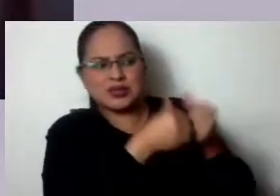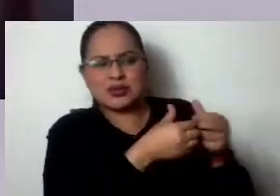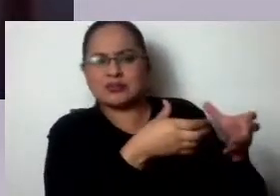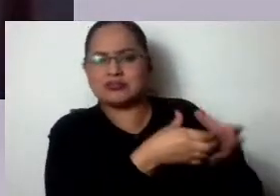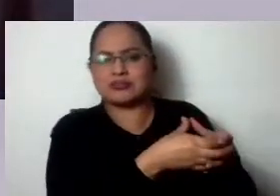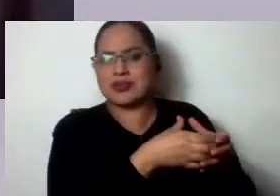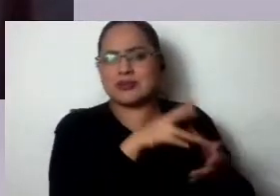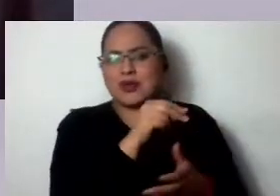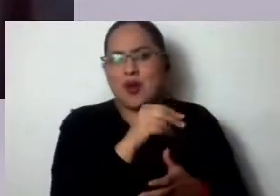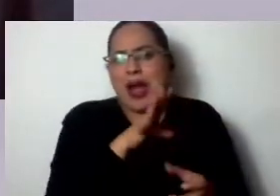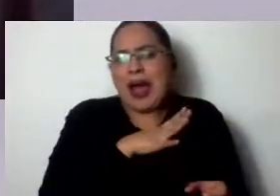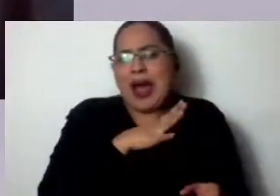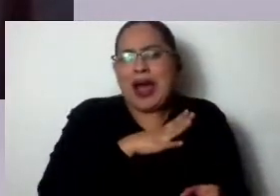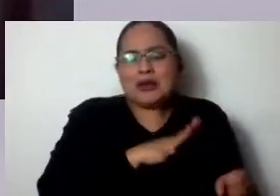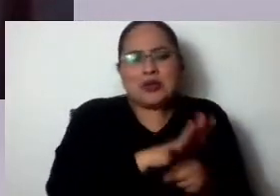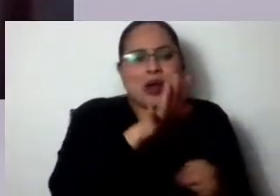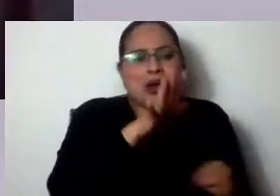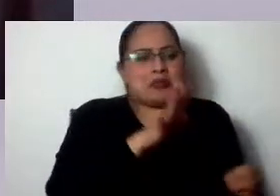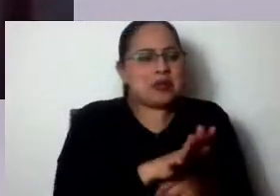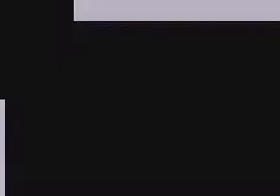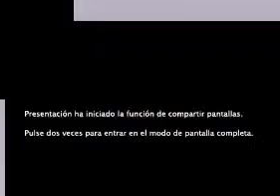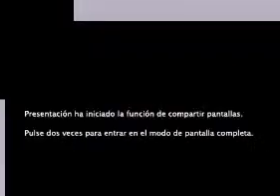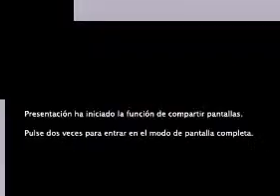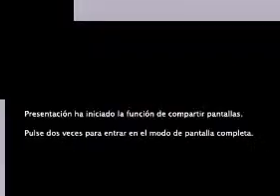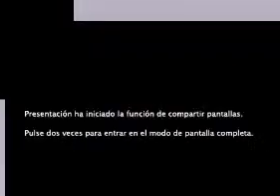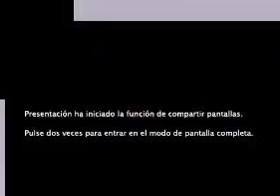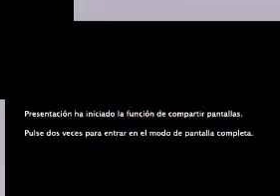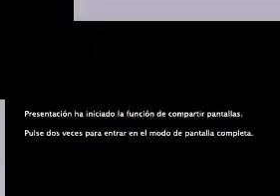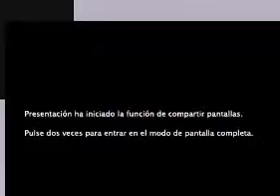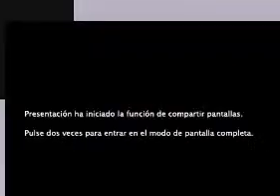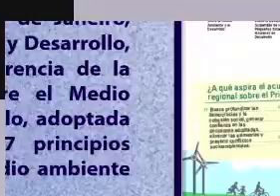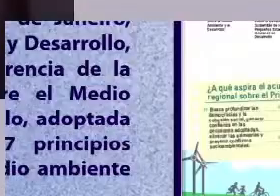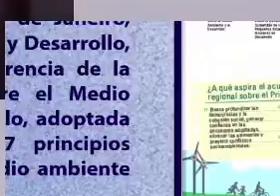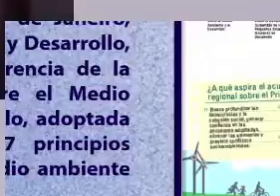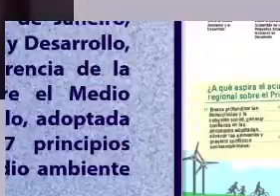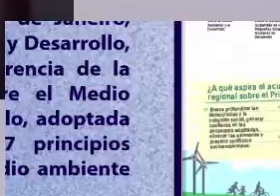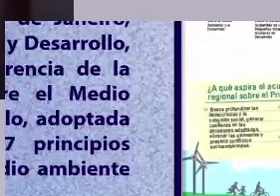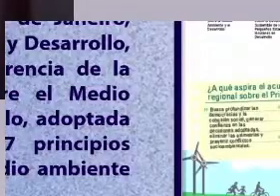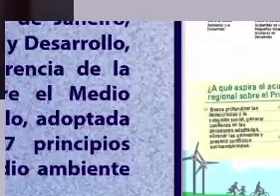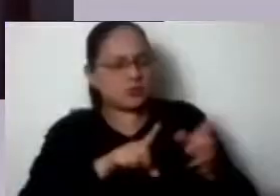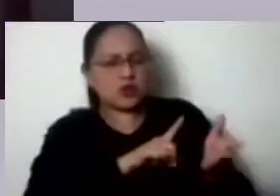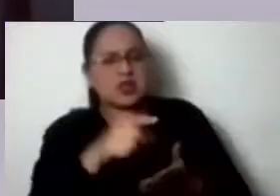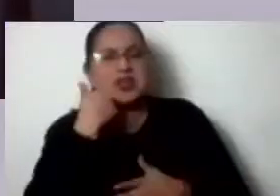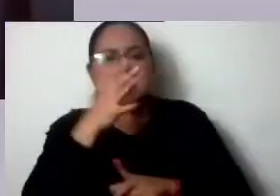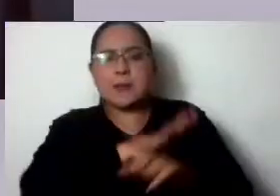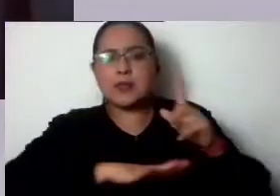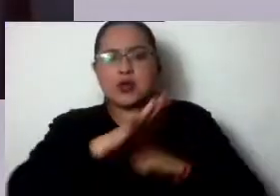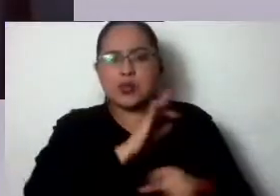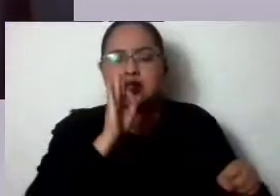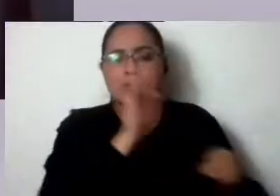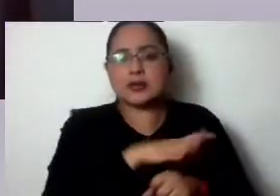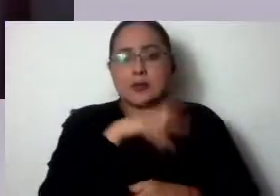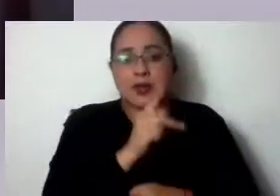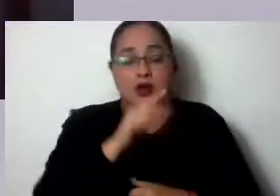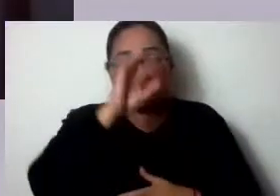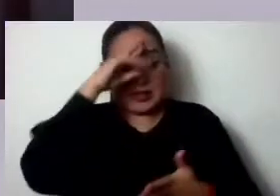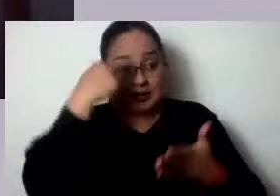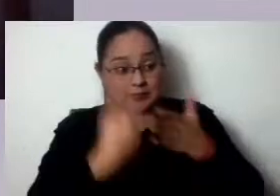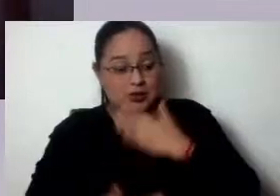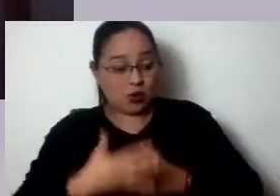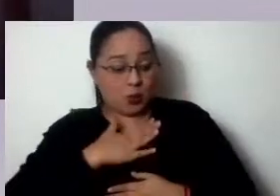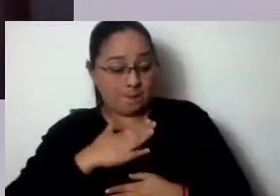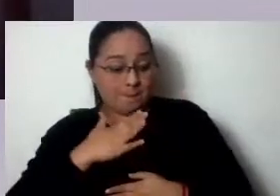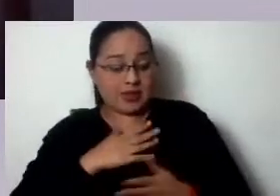interés genérico como lo obtendría cualquier otra persona de proteger el medio ambiente a pesar de que el objeto social de la